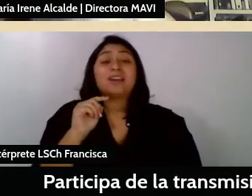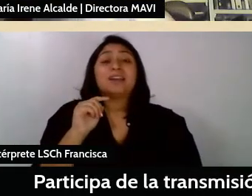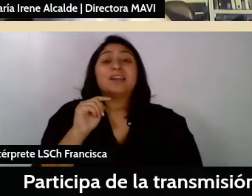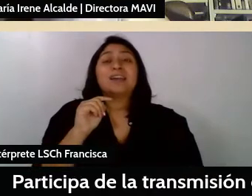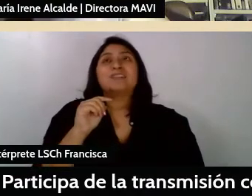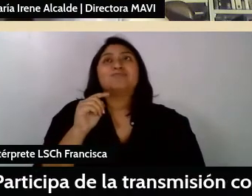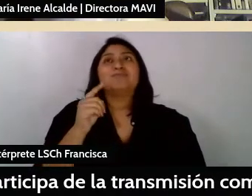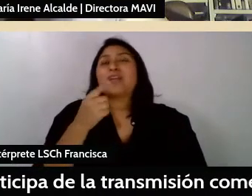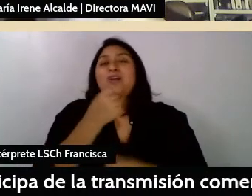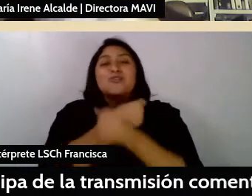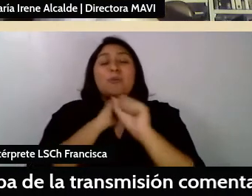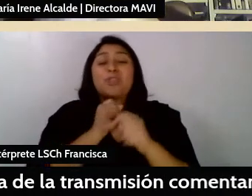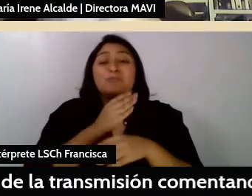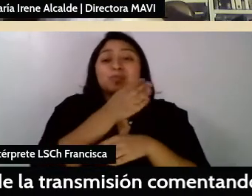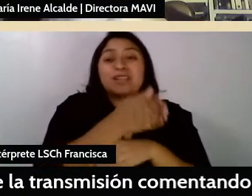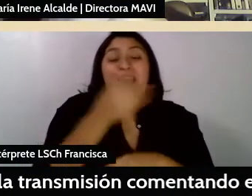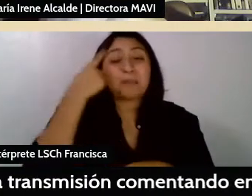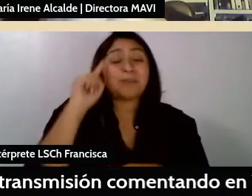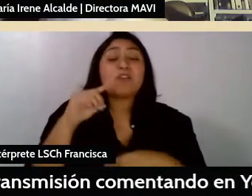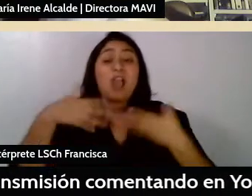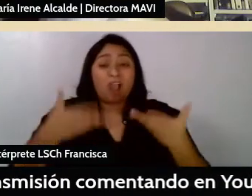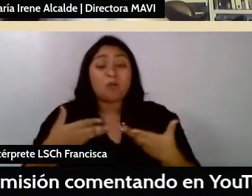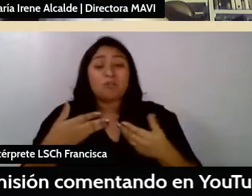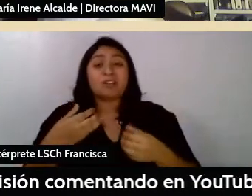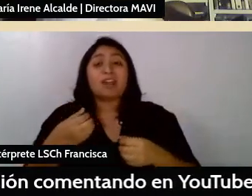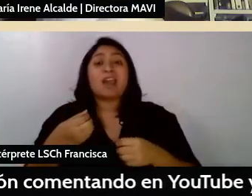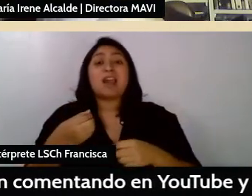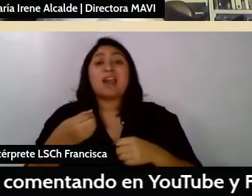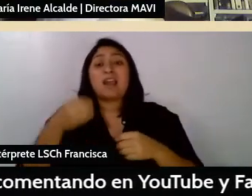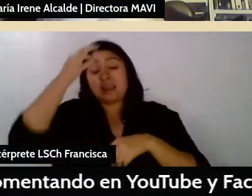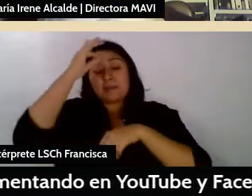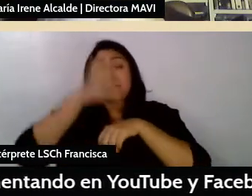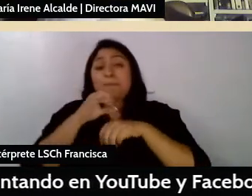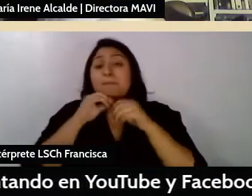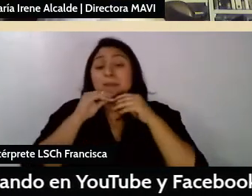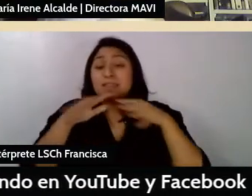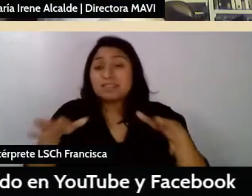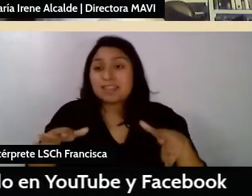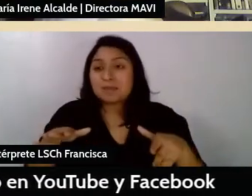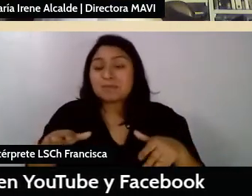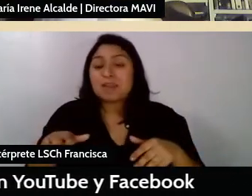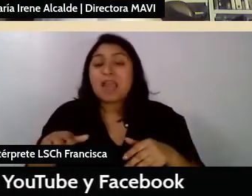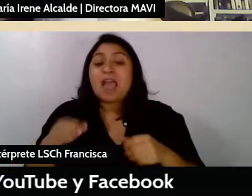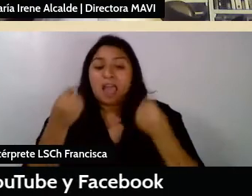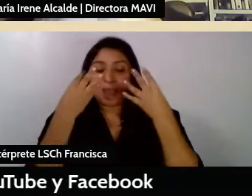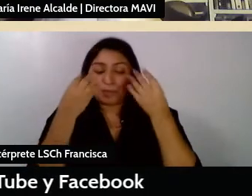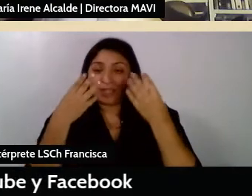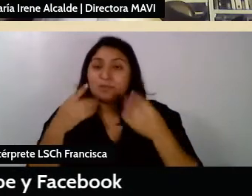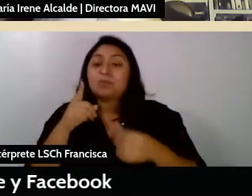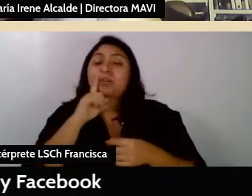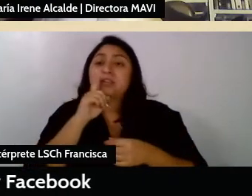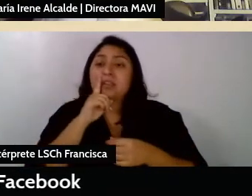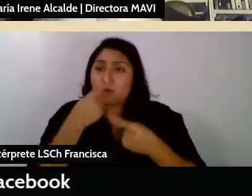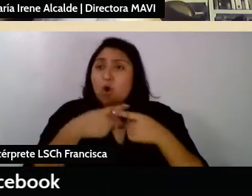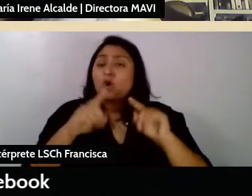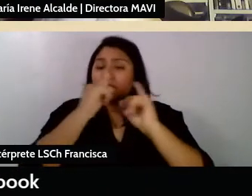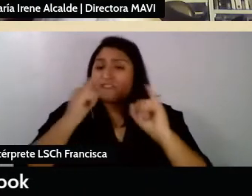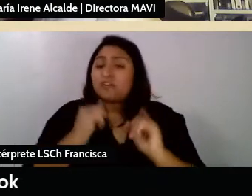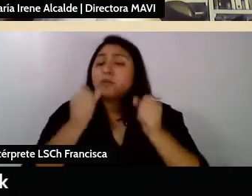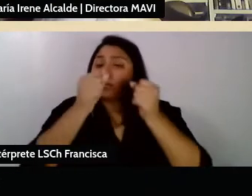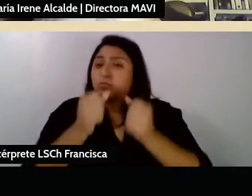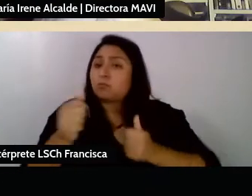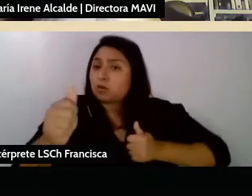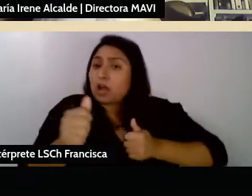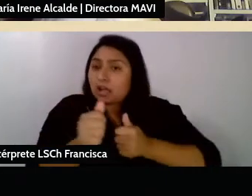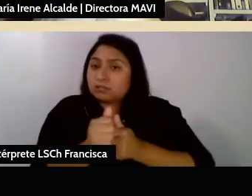cosas que hemos aprendido ahora en pandemia es que tenemos otros sentidos con los cuales nos podemos acercar a todas estas